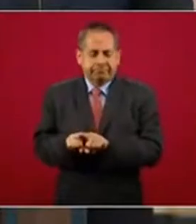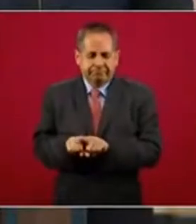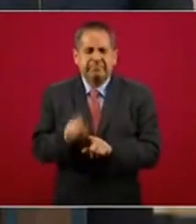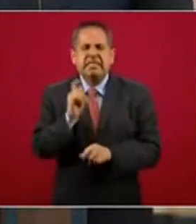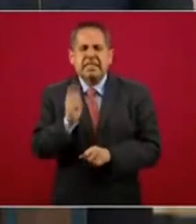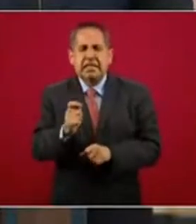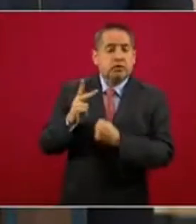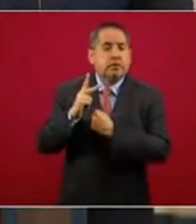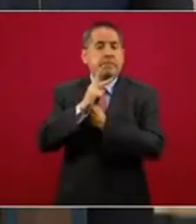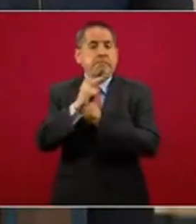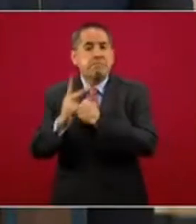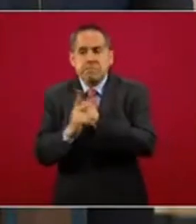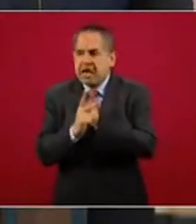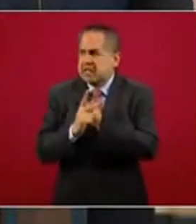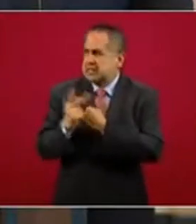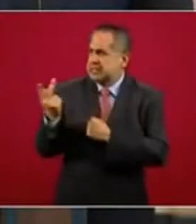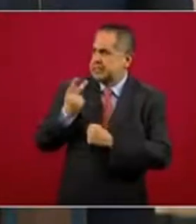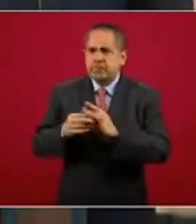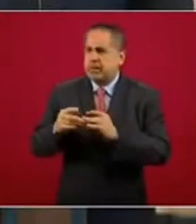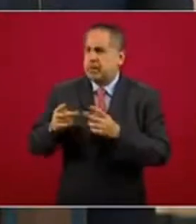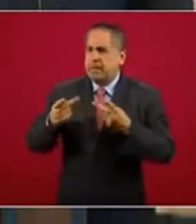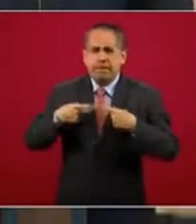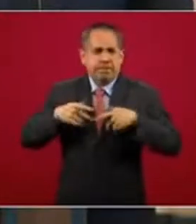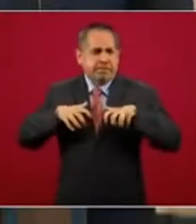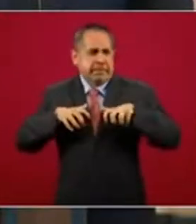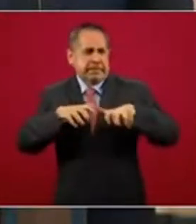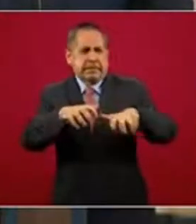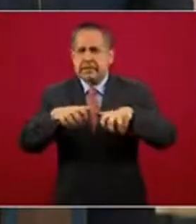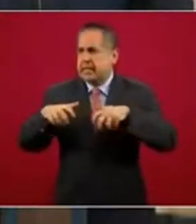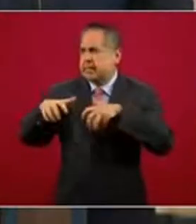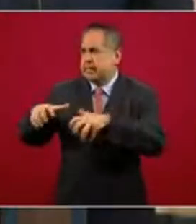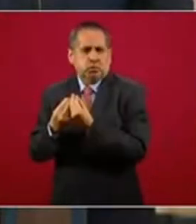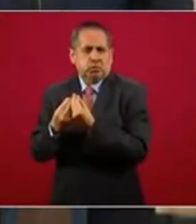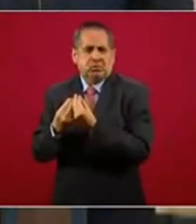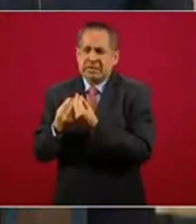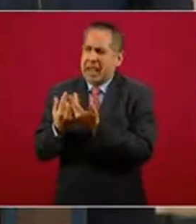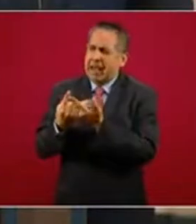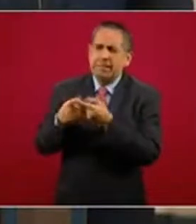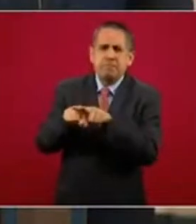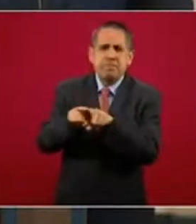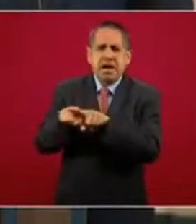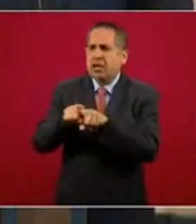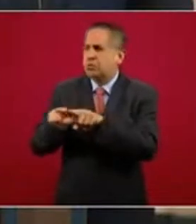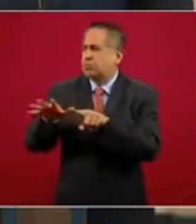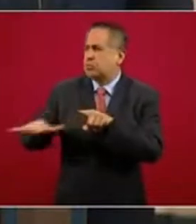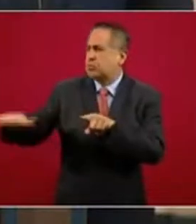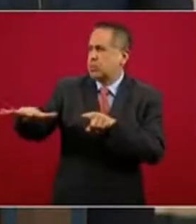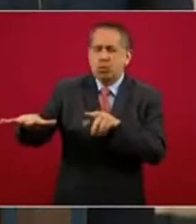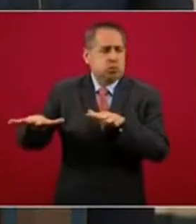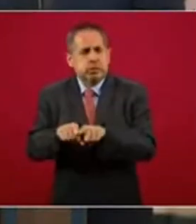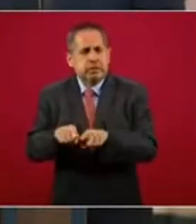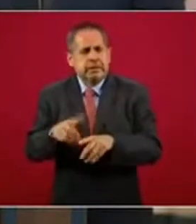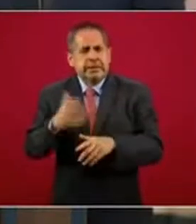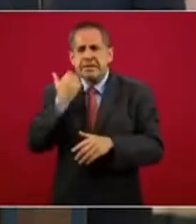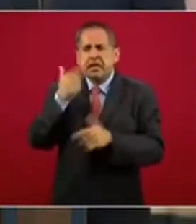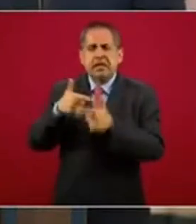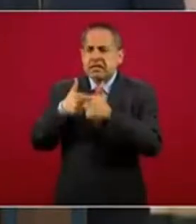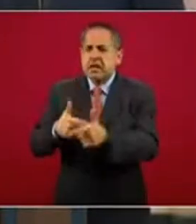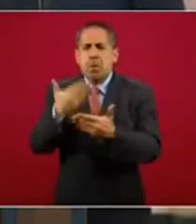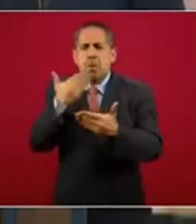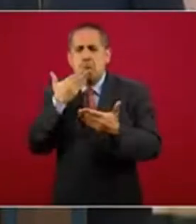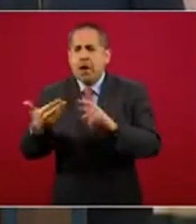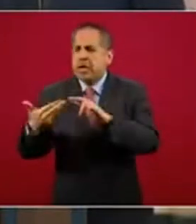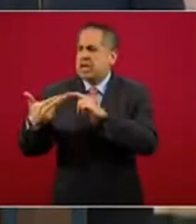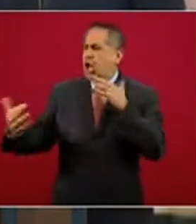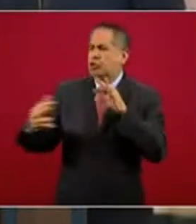chicanos tronándose, eso es lo que ellos quieren. Así es como mantienen este lugar. Cuando todos nos juntamos, no hacen nada. Blanco es el